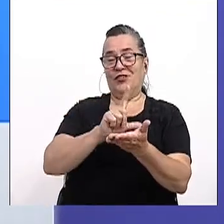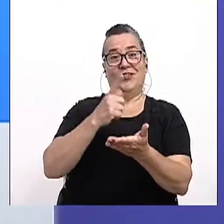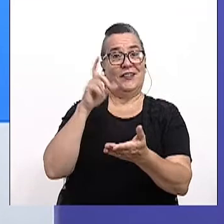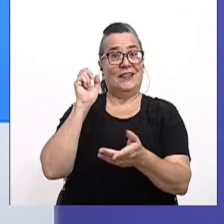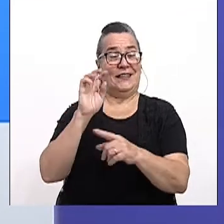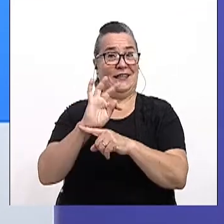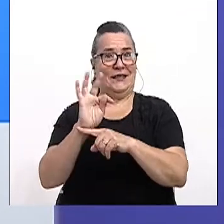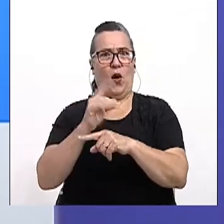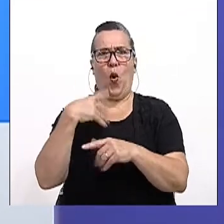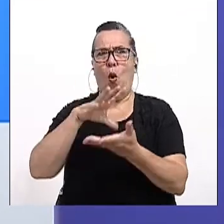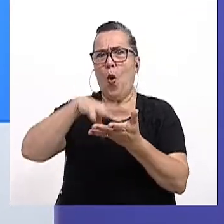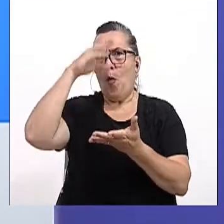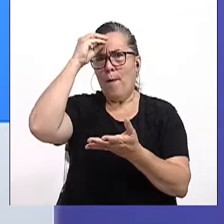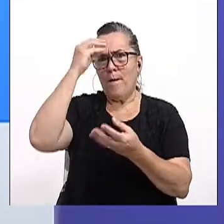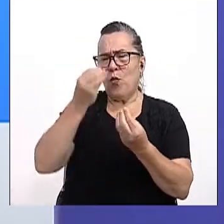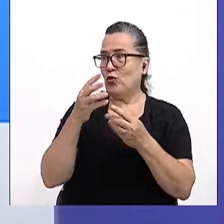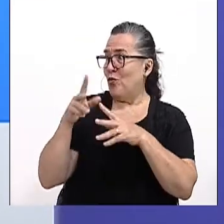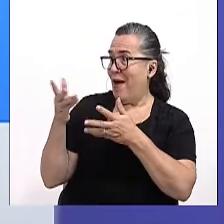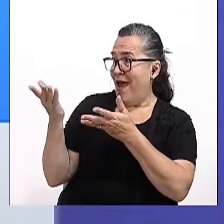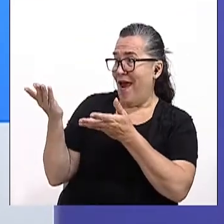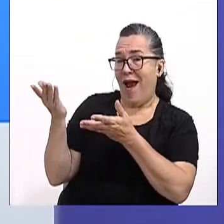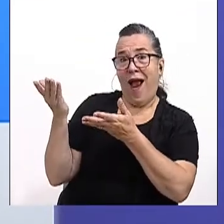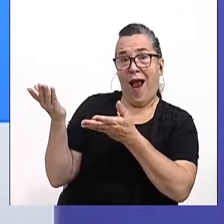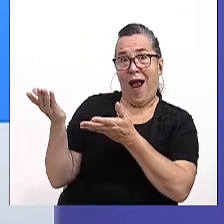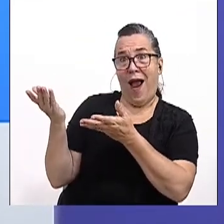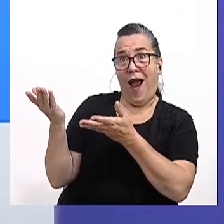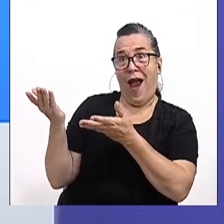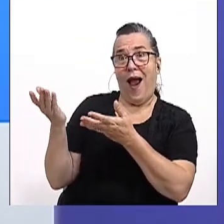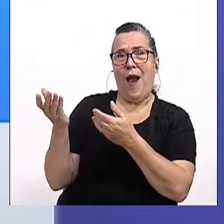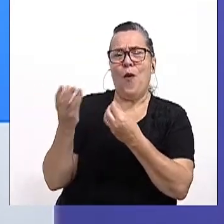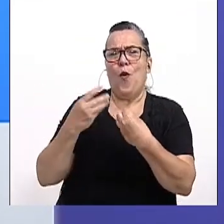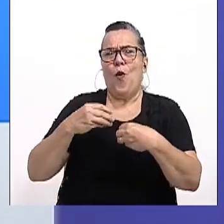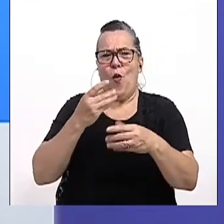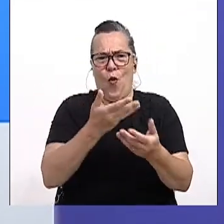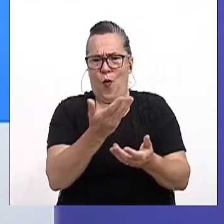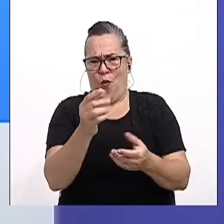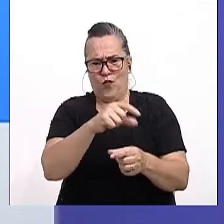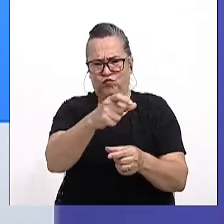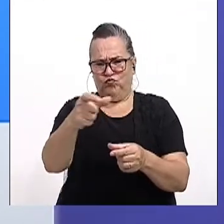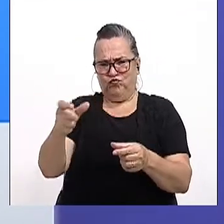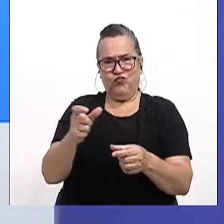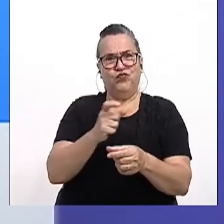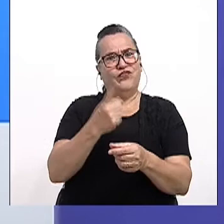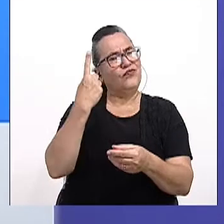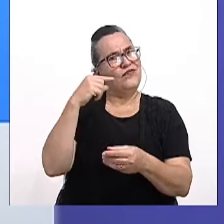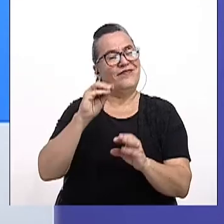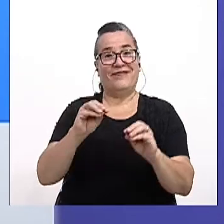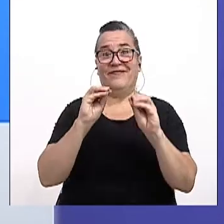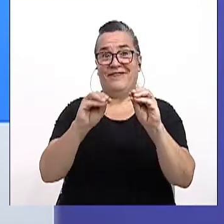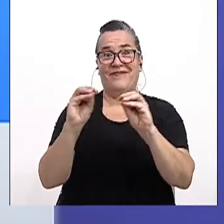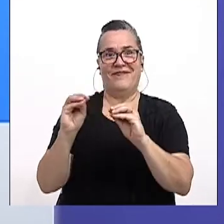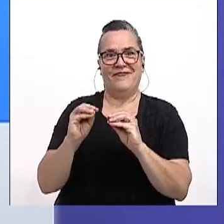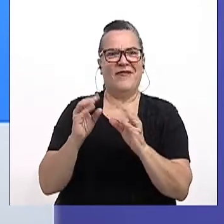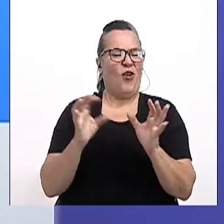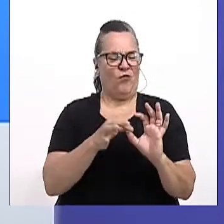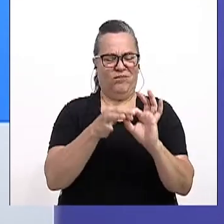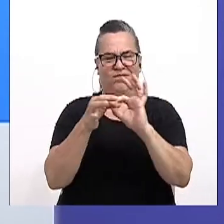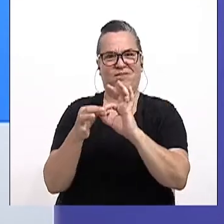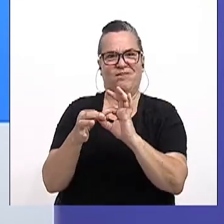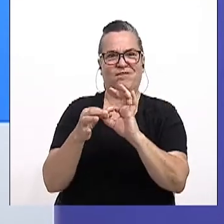aprender mucho. Como pueden ver, hoy vengo preparada acá con muchos materiales para enseñar acerca de